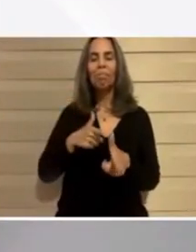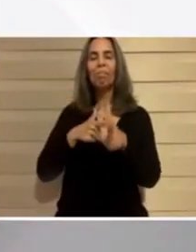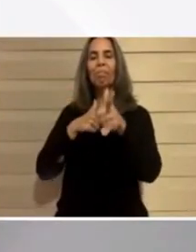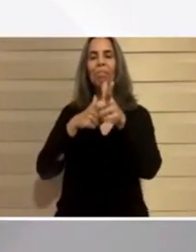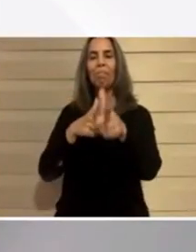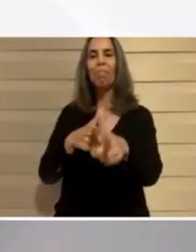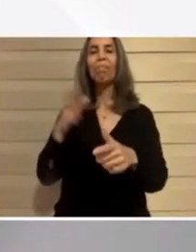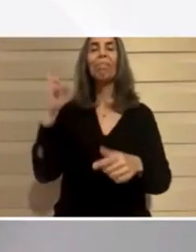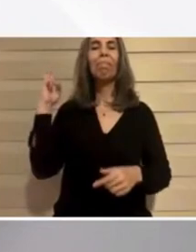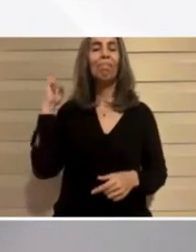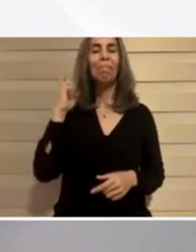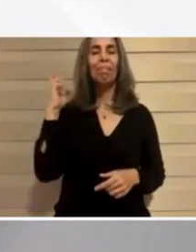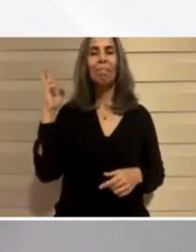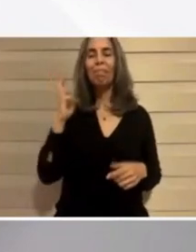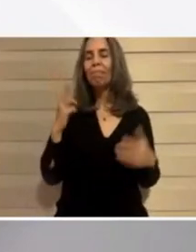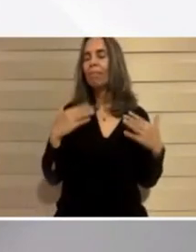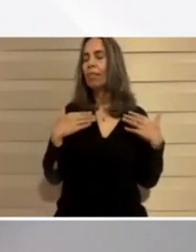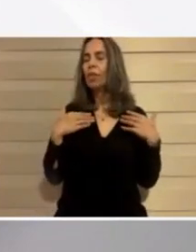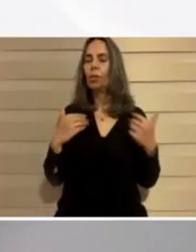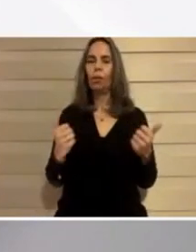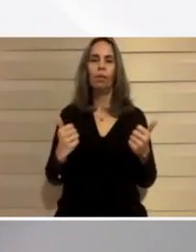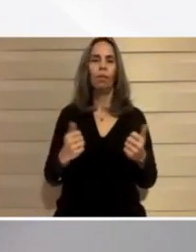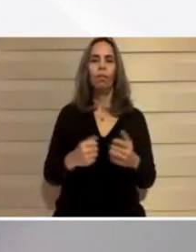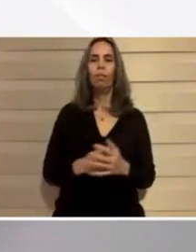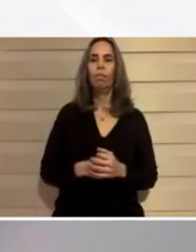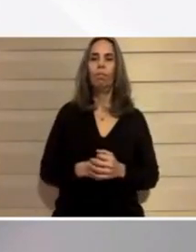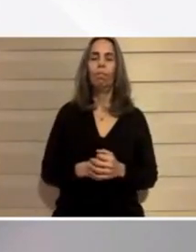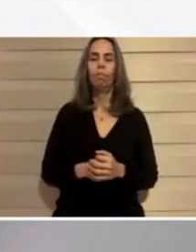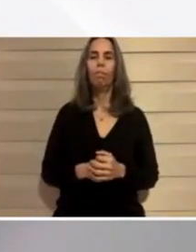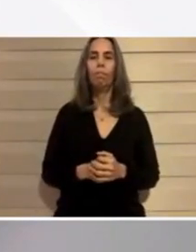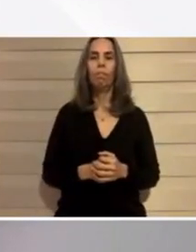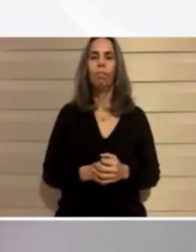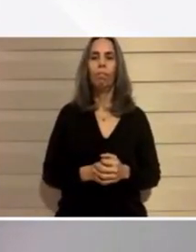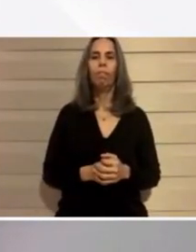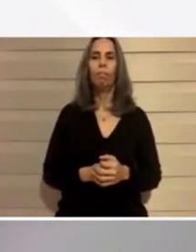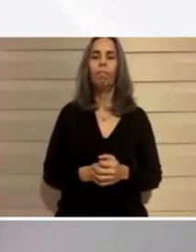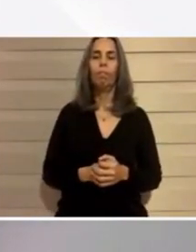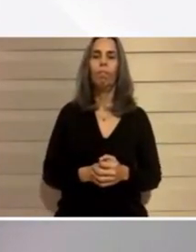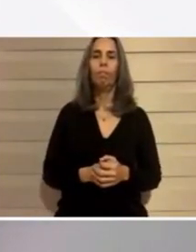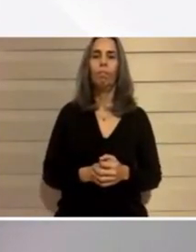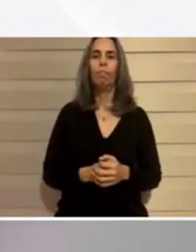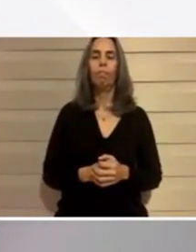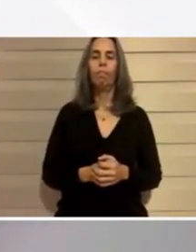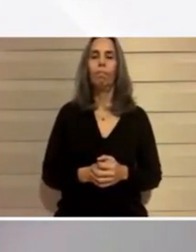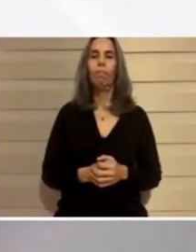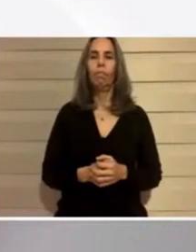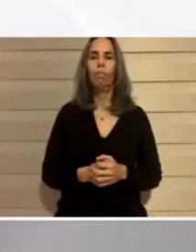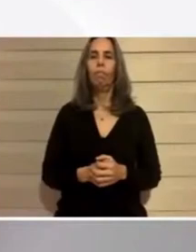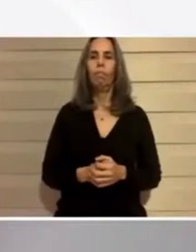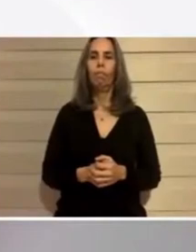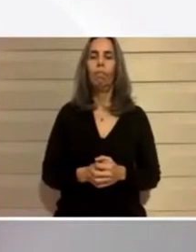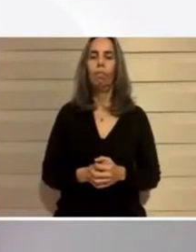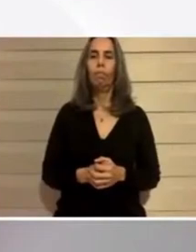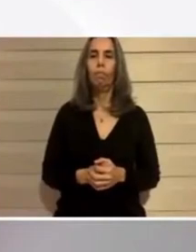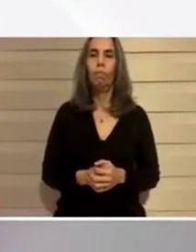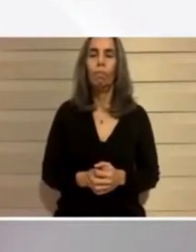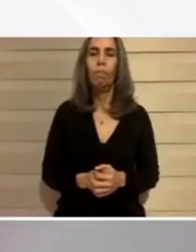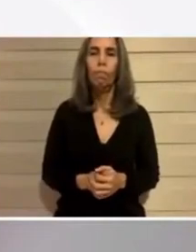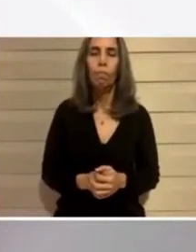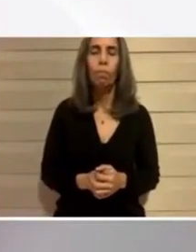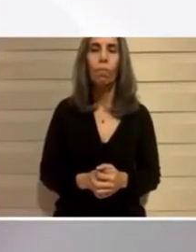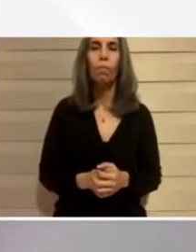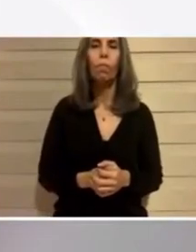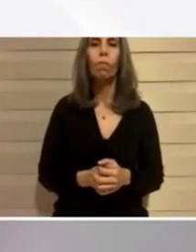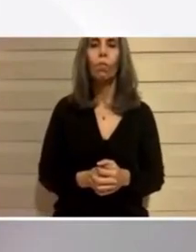esas personas hacen del mundo en el que viven. Y, pues, solamente hace falta que nosotros razonemos que cuando somos